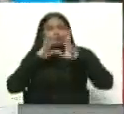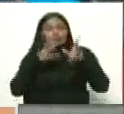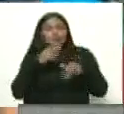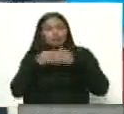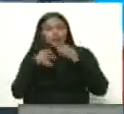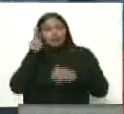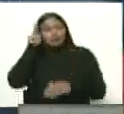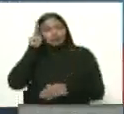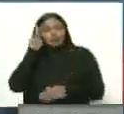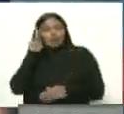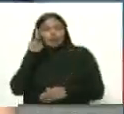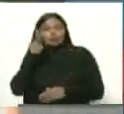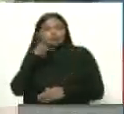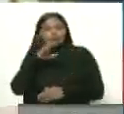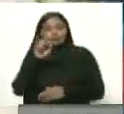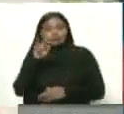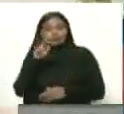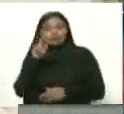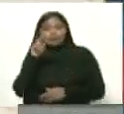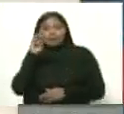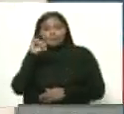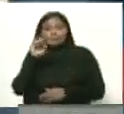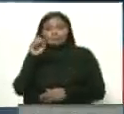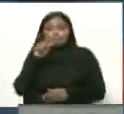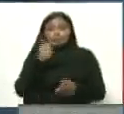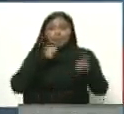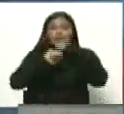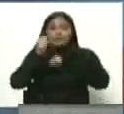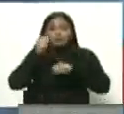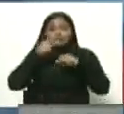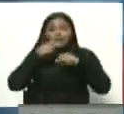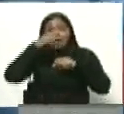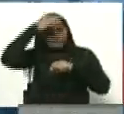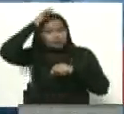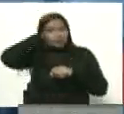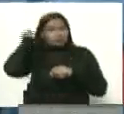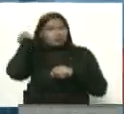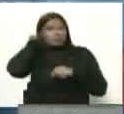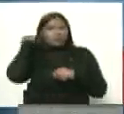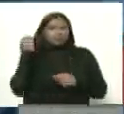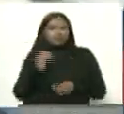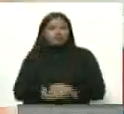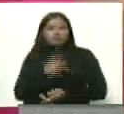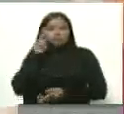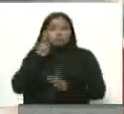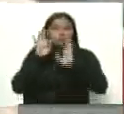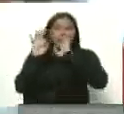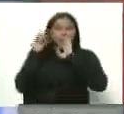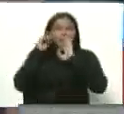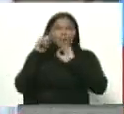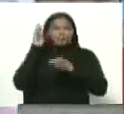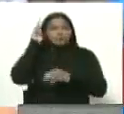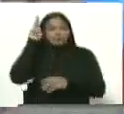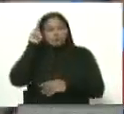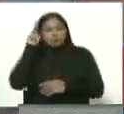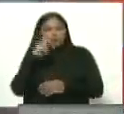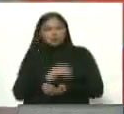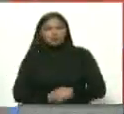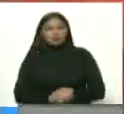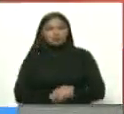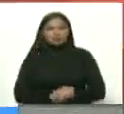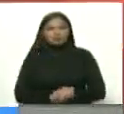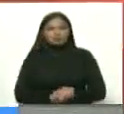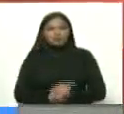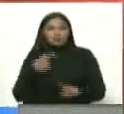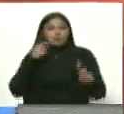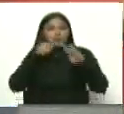profesora Carmen Borges, una defensora de Francisca Miranda, y hace tan solo días... Por allá la estoy viendo. Se encaminó, la profesora Carmen Borges. Se